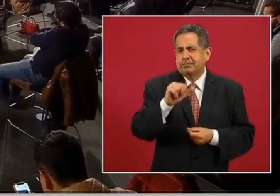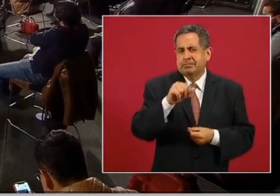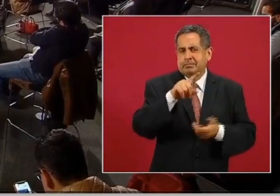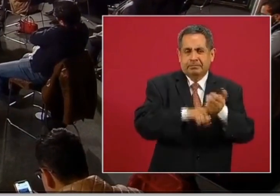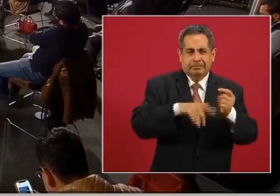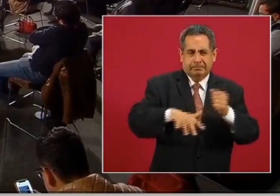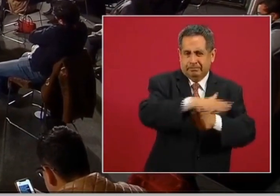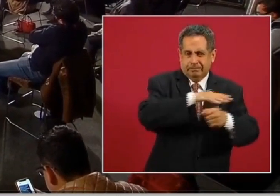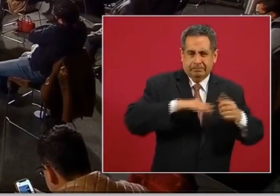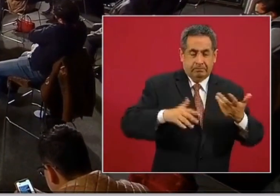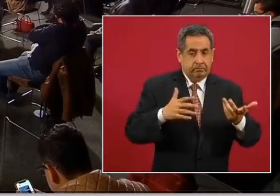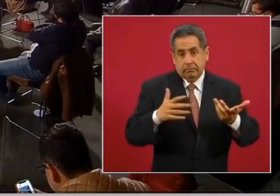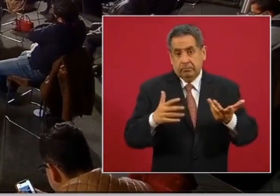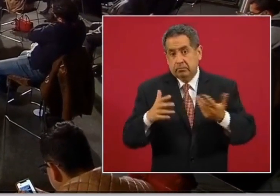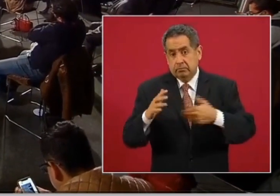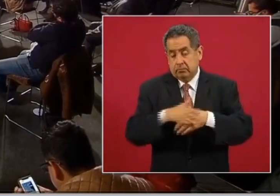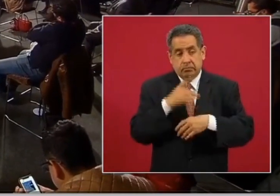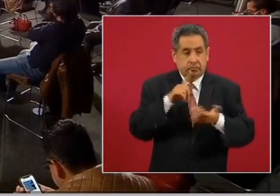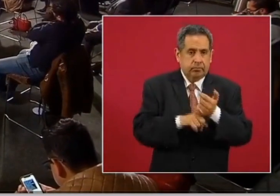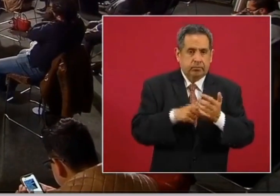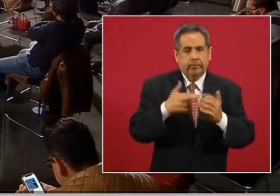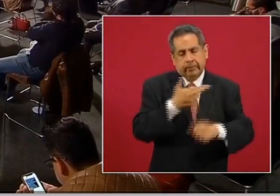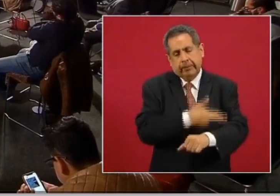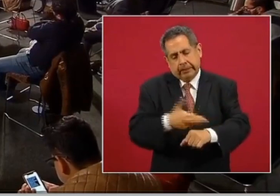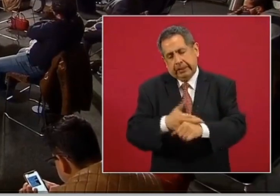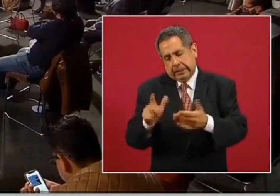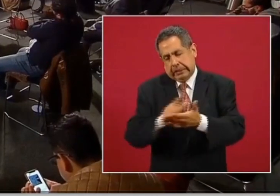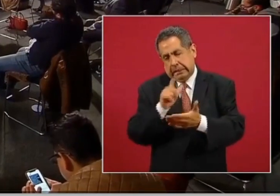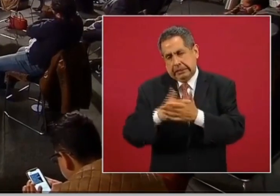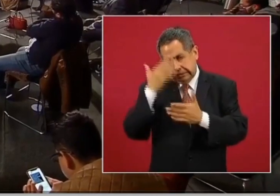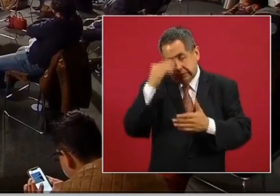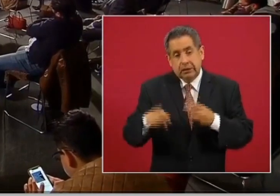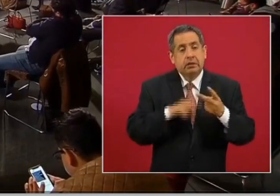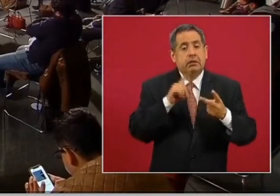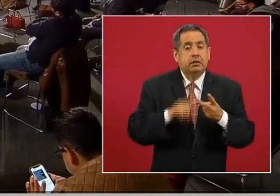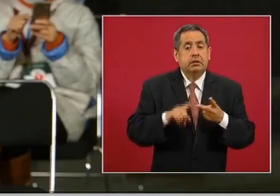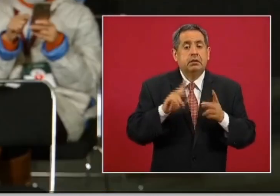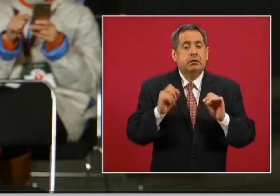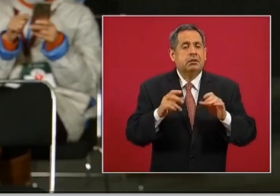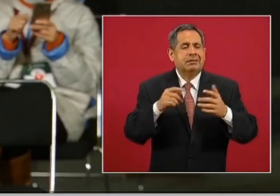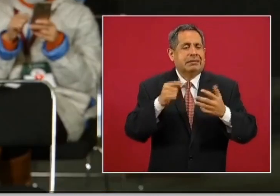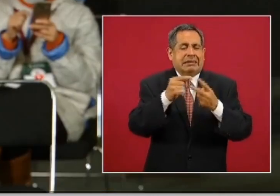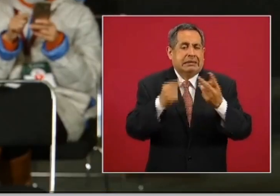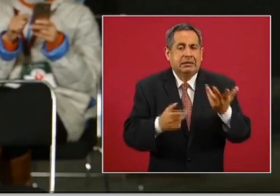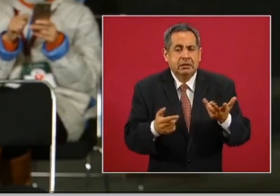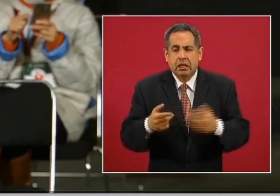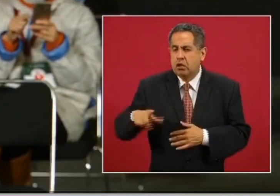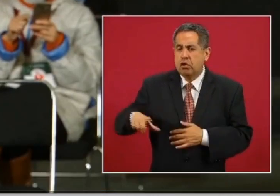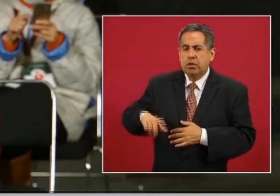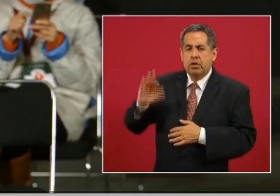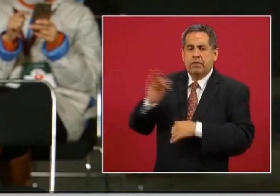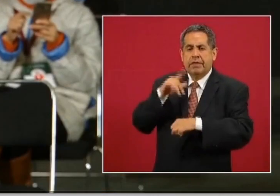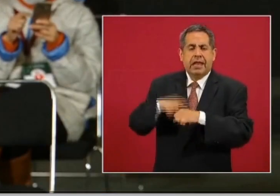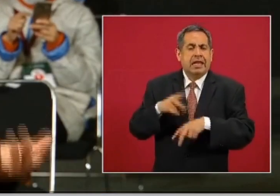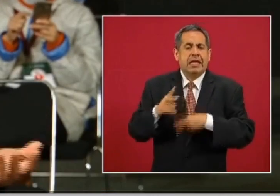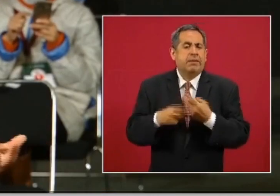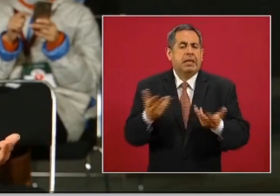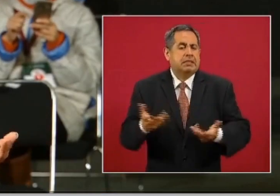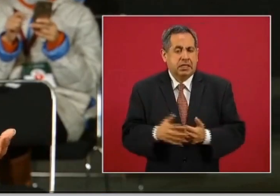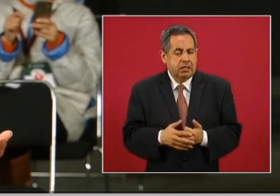gobierno federal para atender el tema de pues tener algunas acciones concretas para resolver